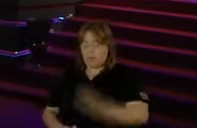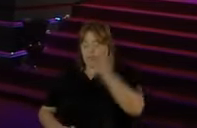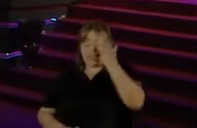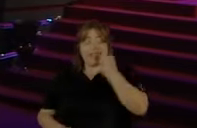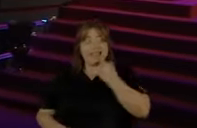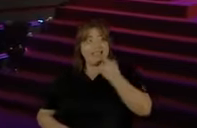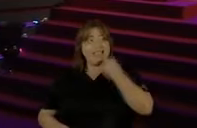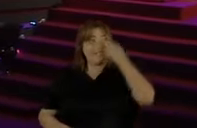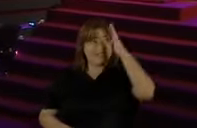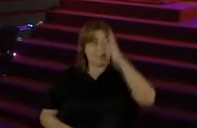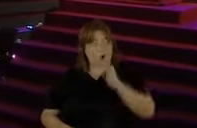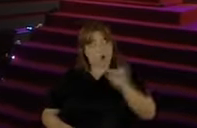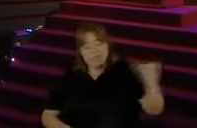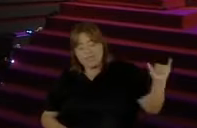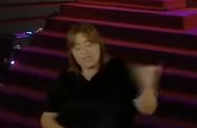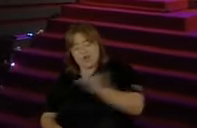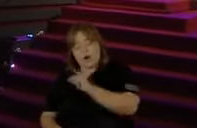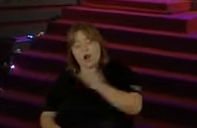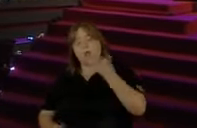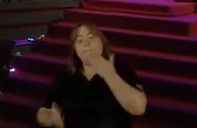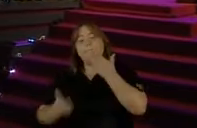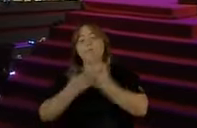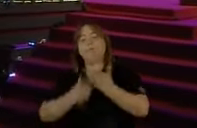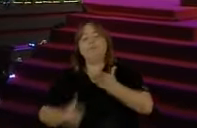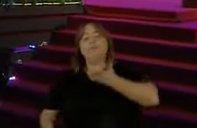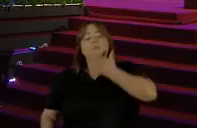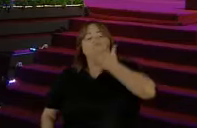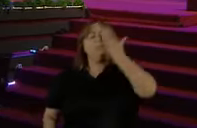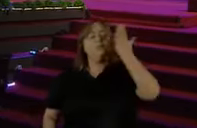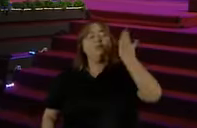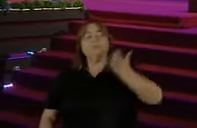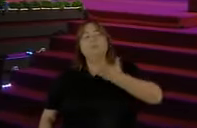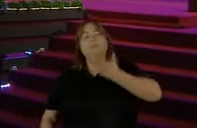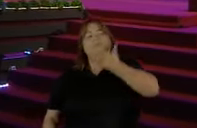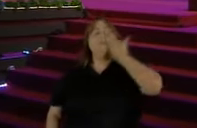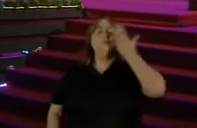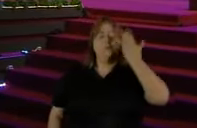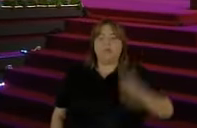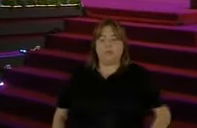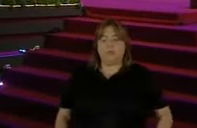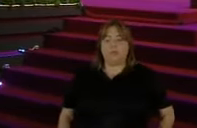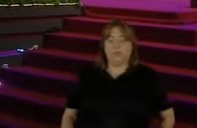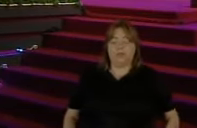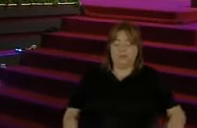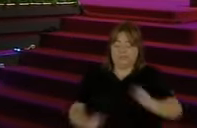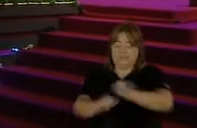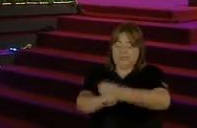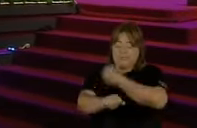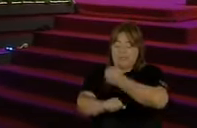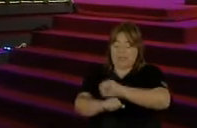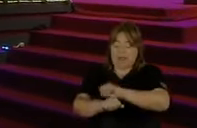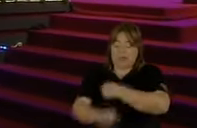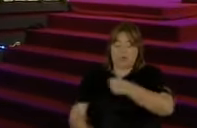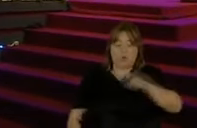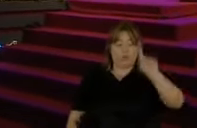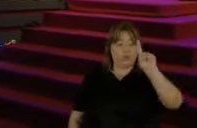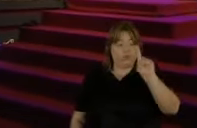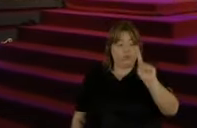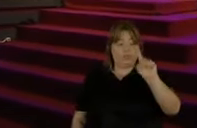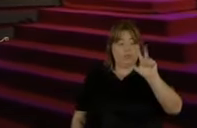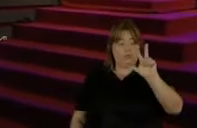es como el buen óleo. Pónmelo, 133, vamos a leerlo, pues estoy terminando. Salmo 133, conectados